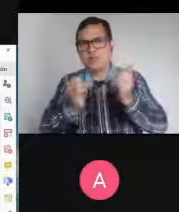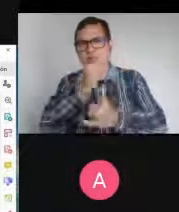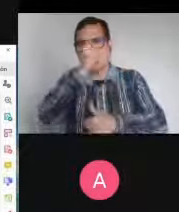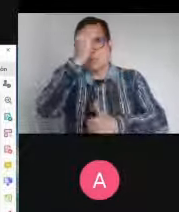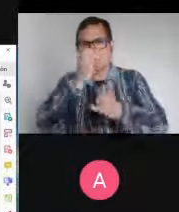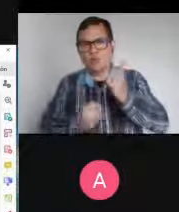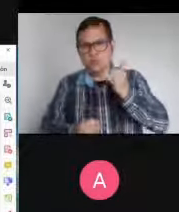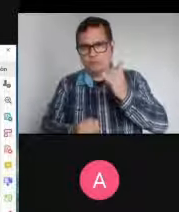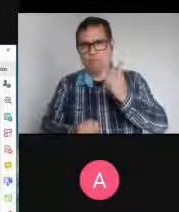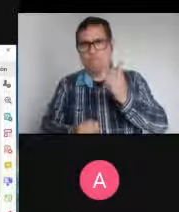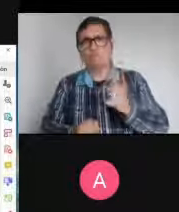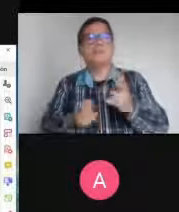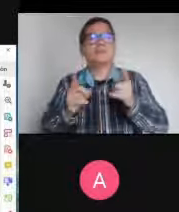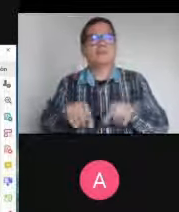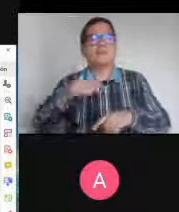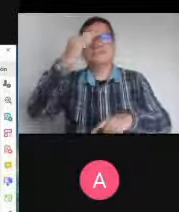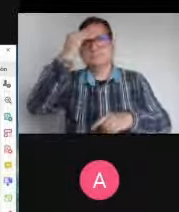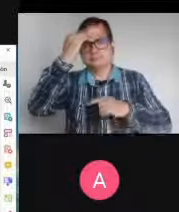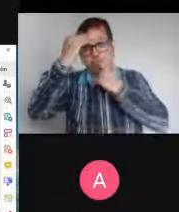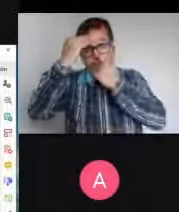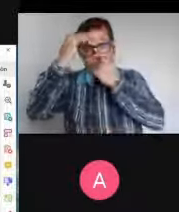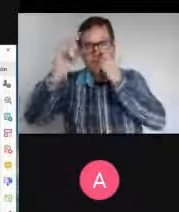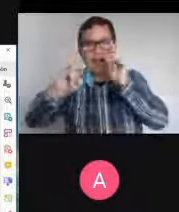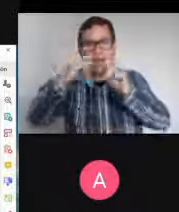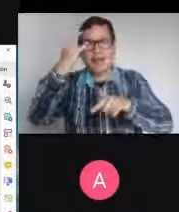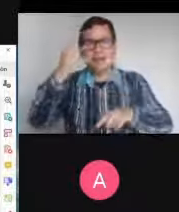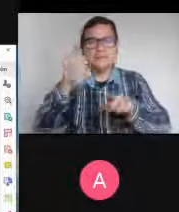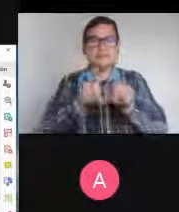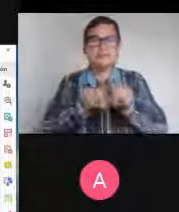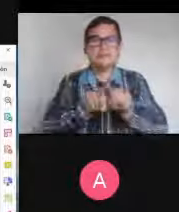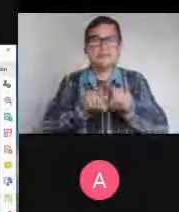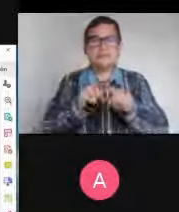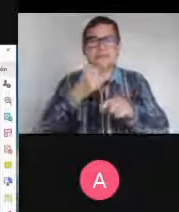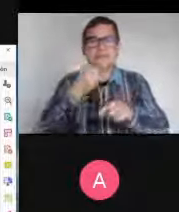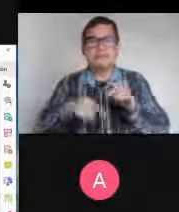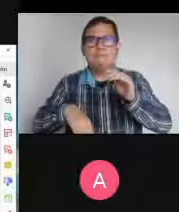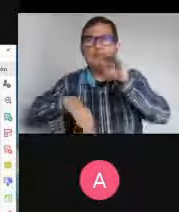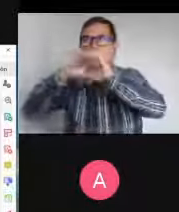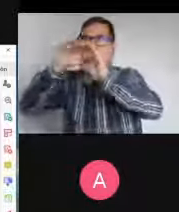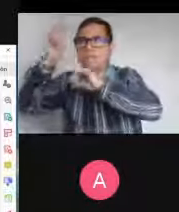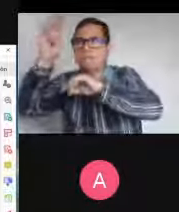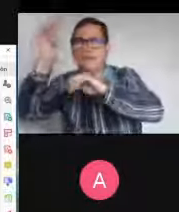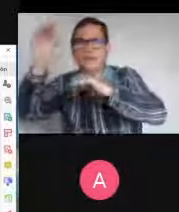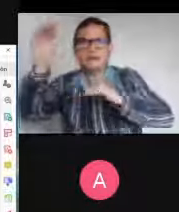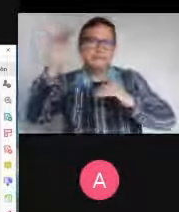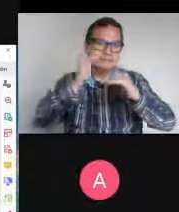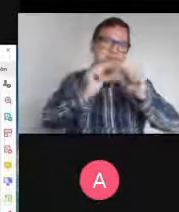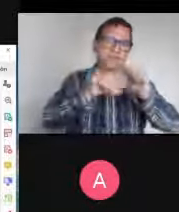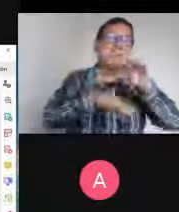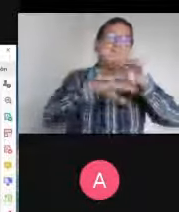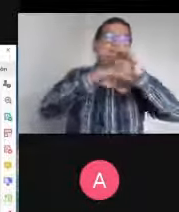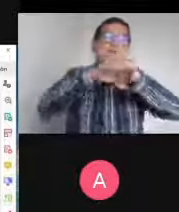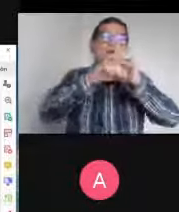nuestra cédula, teniendo en cuenta que si nos pasamos del límite que trae el dispositivo, pues vamos a colocar el máximo valor.